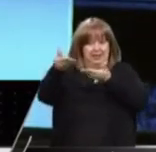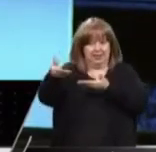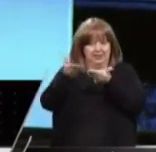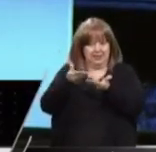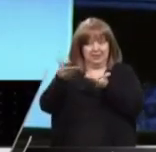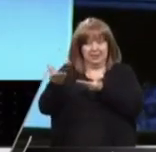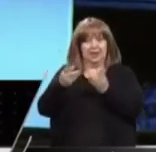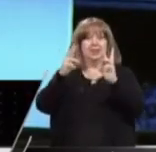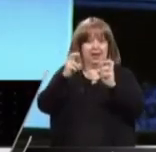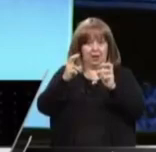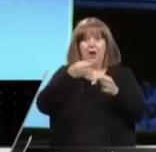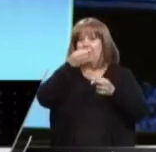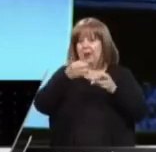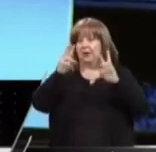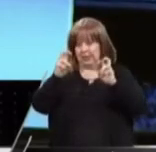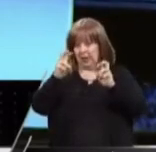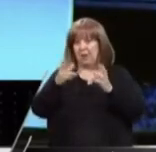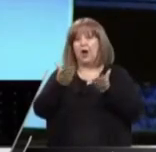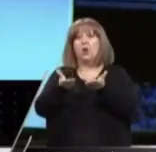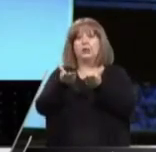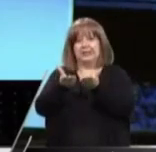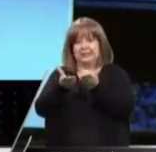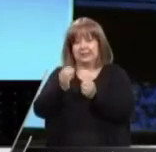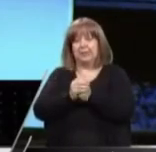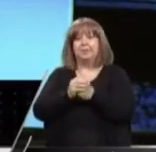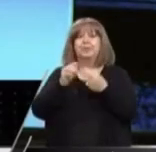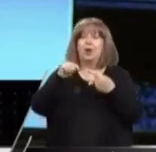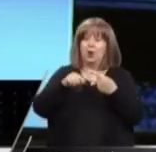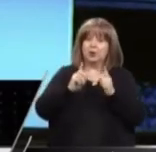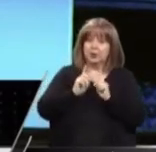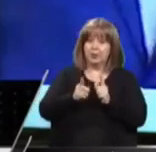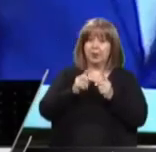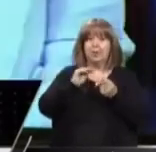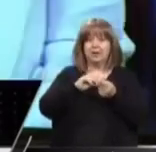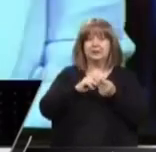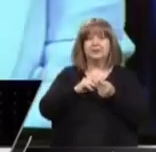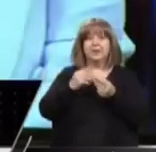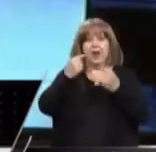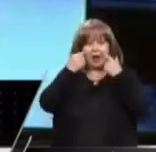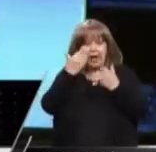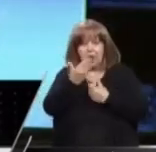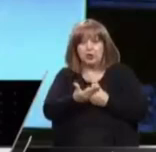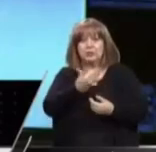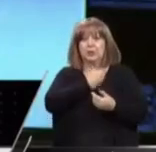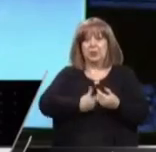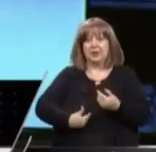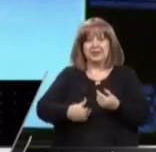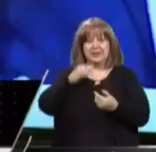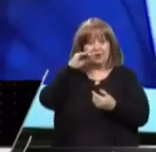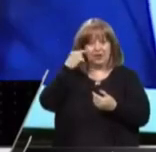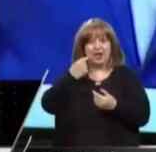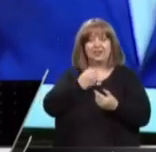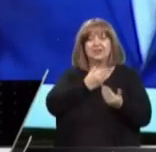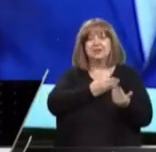mandatarios, Alberto Fernández y al propio Lula. Tal cual. Hoy, además de eso, hubo un reconocimiento a Alberto Fernández por la visita que